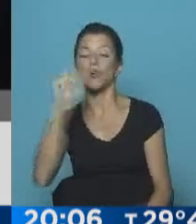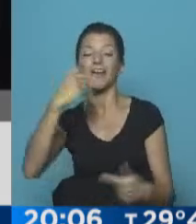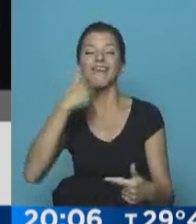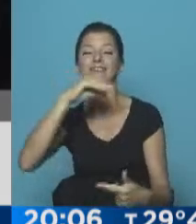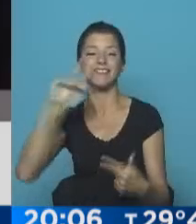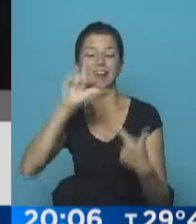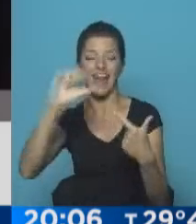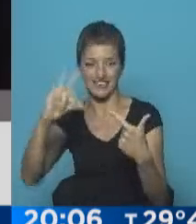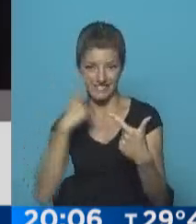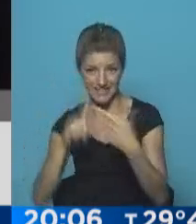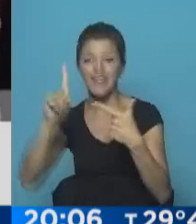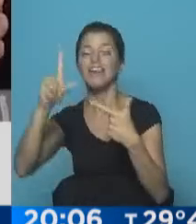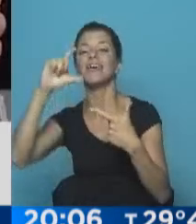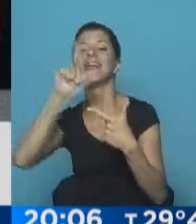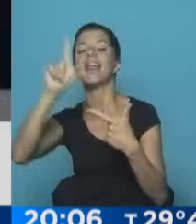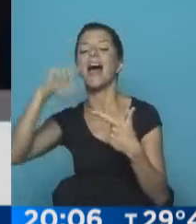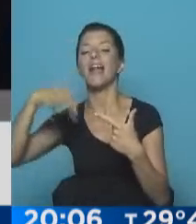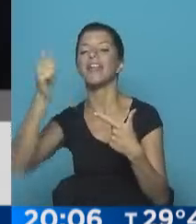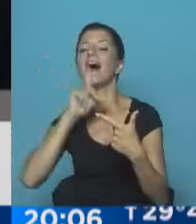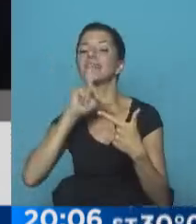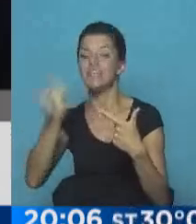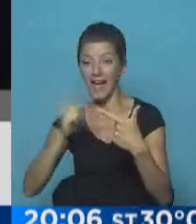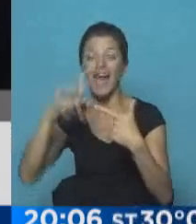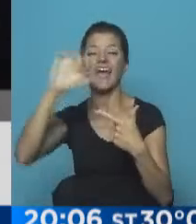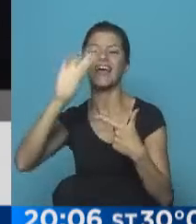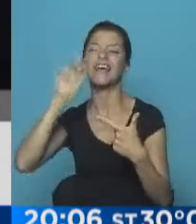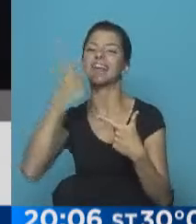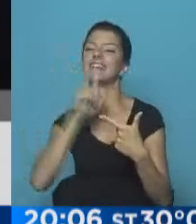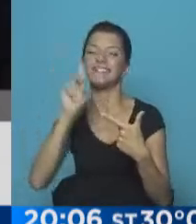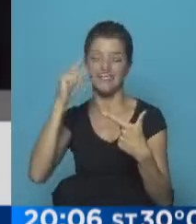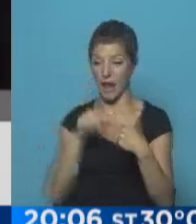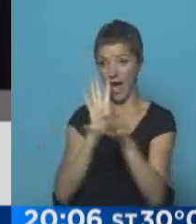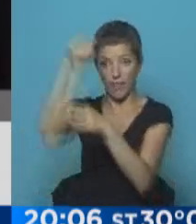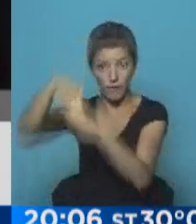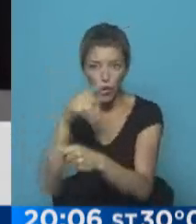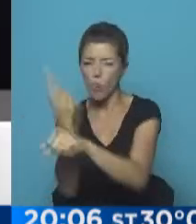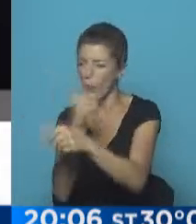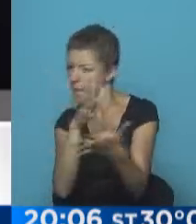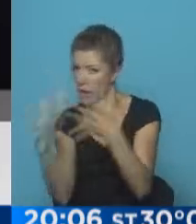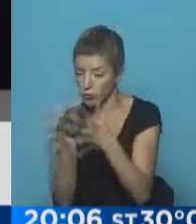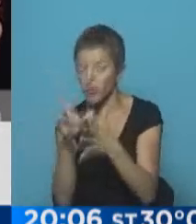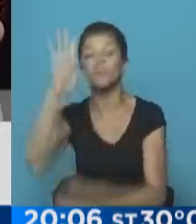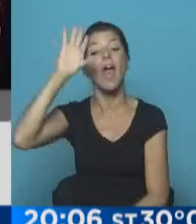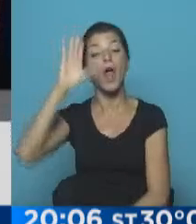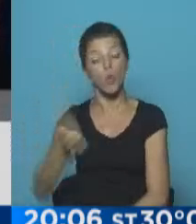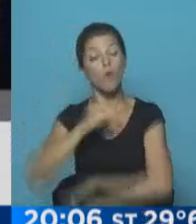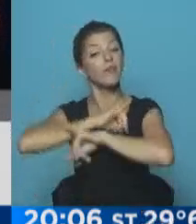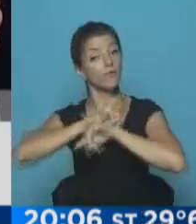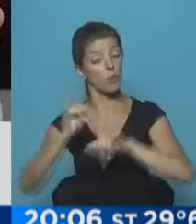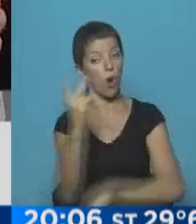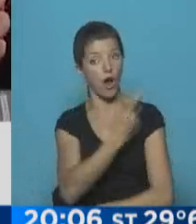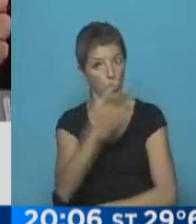aproximadamente una hora y media estuvieron aquí en el interior, donde el juez Sergio Torres les notificó formalmente